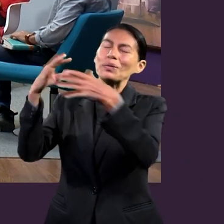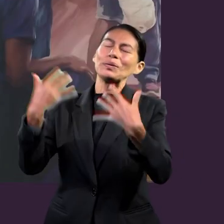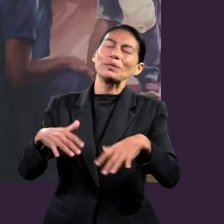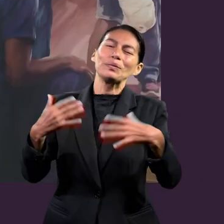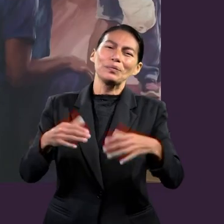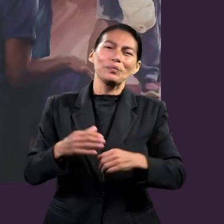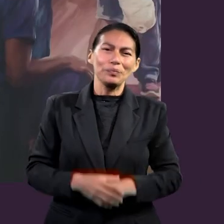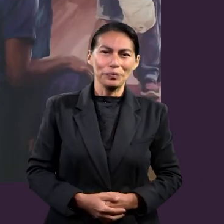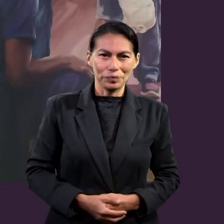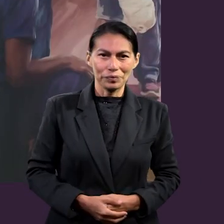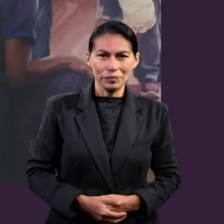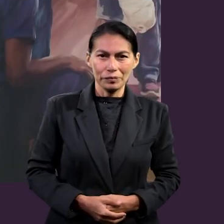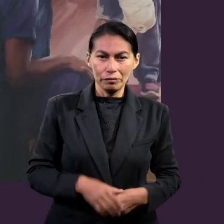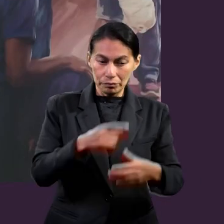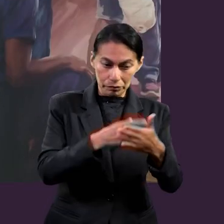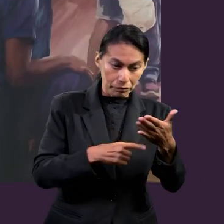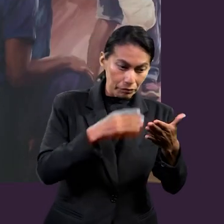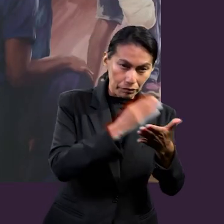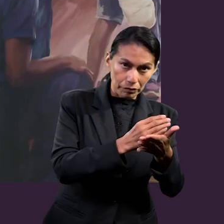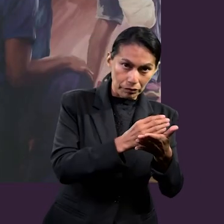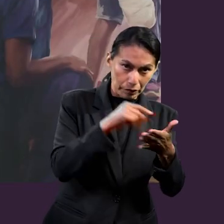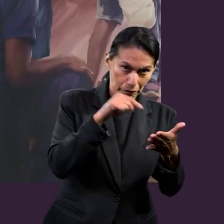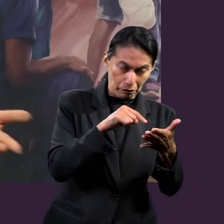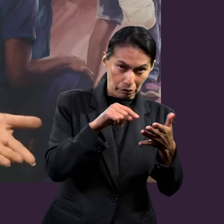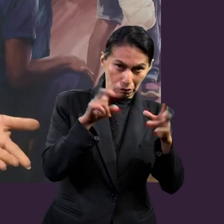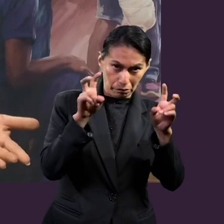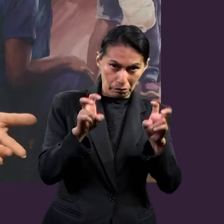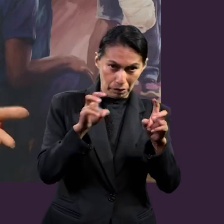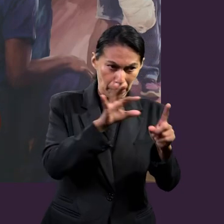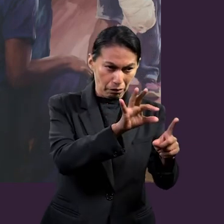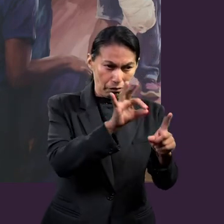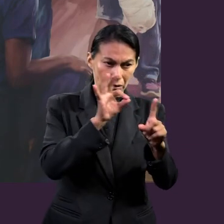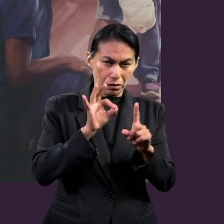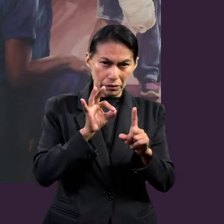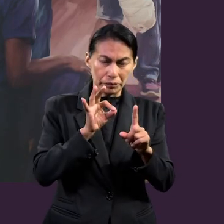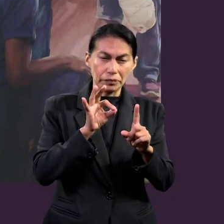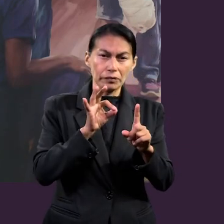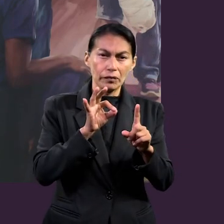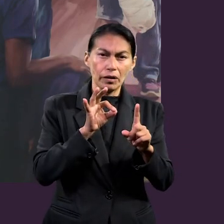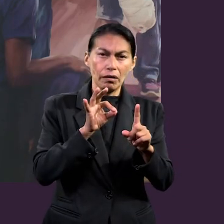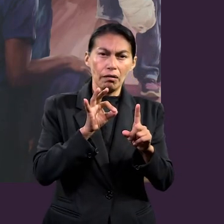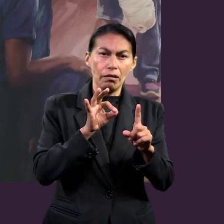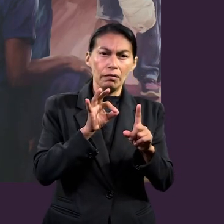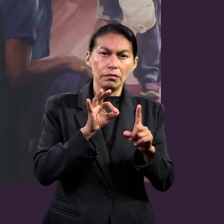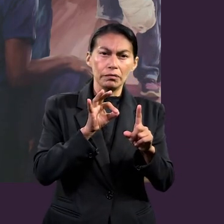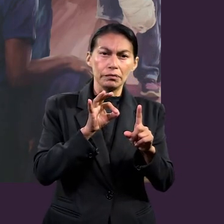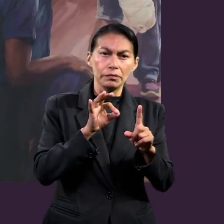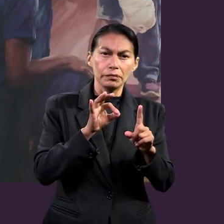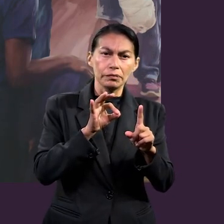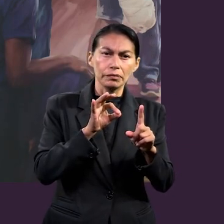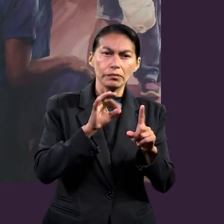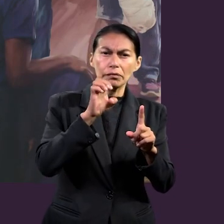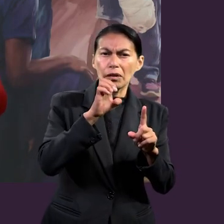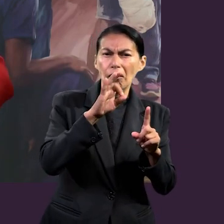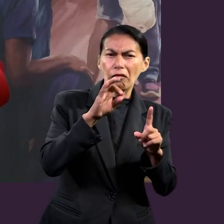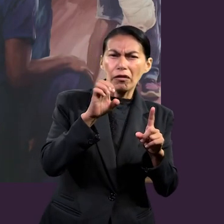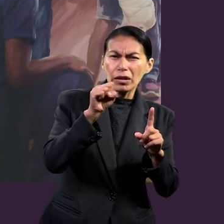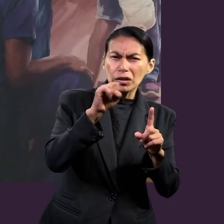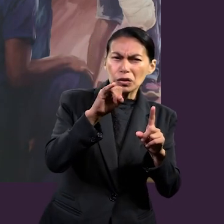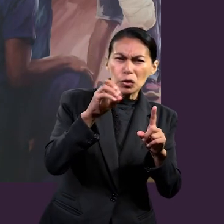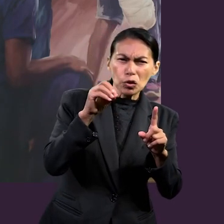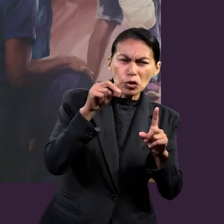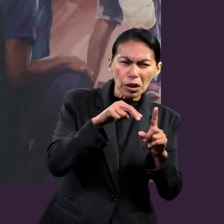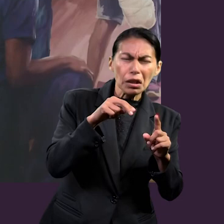Mira, en la lección se titula Efesios. Habla de una ciudad